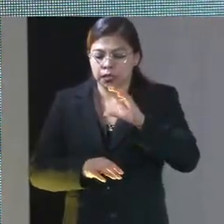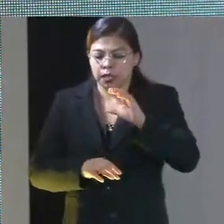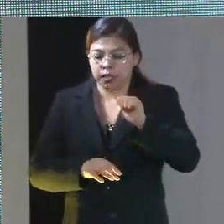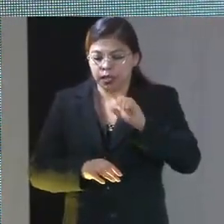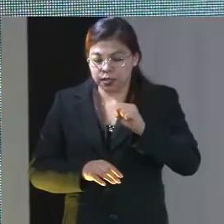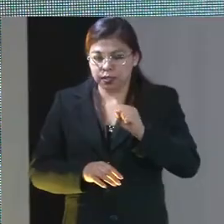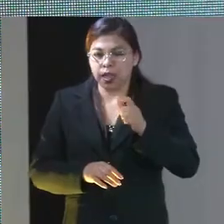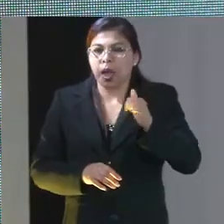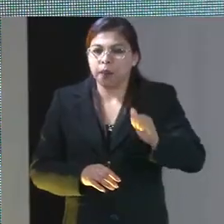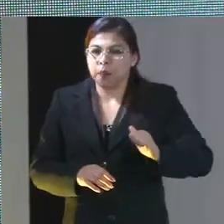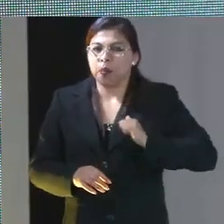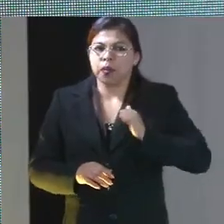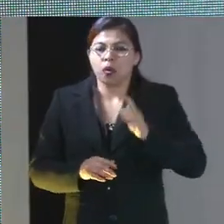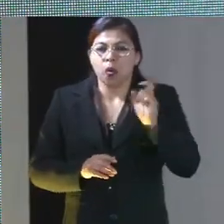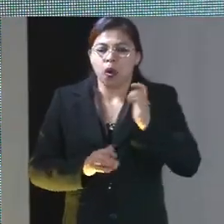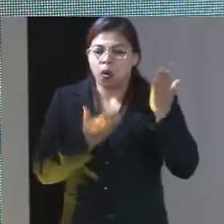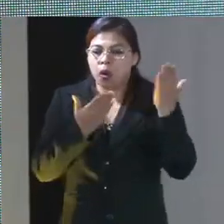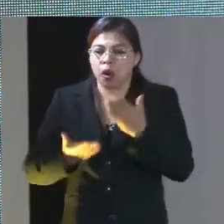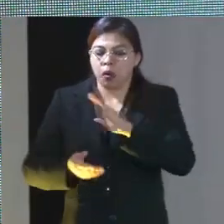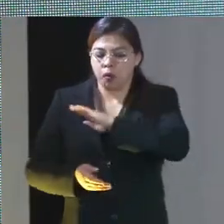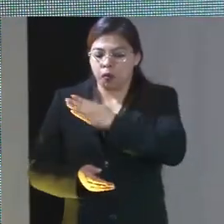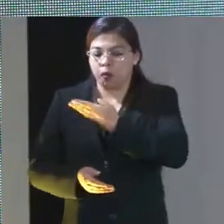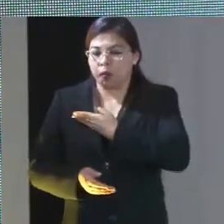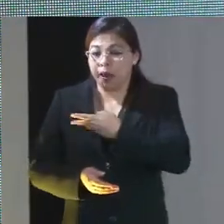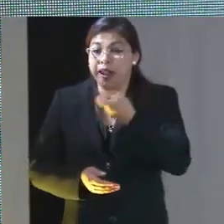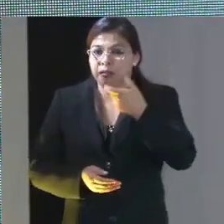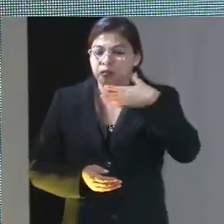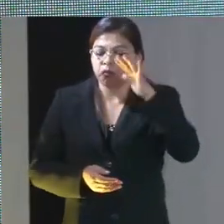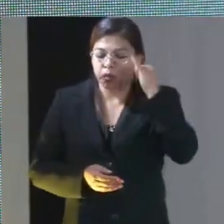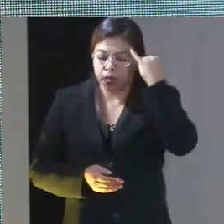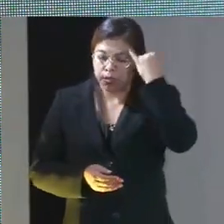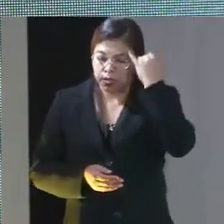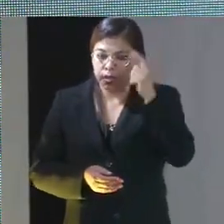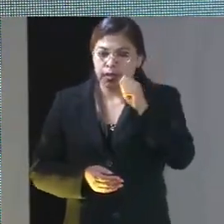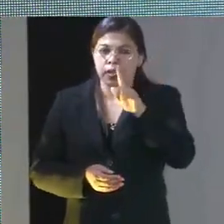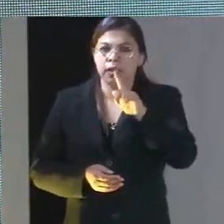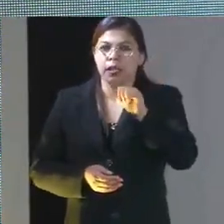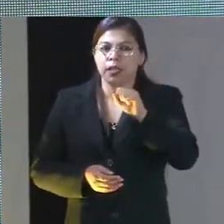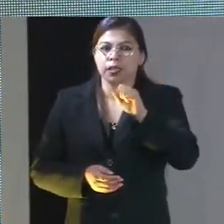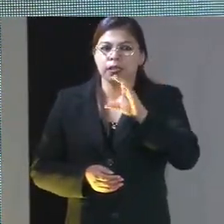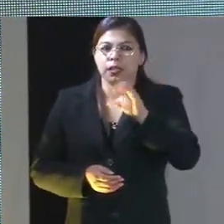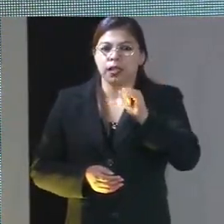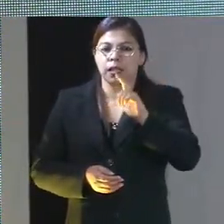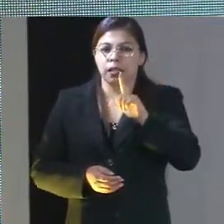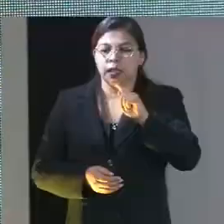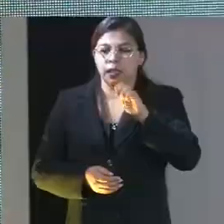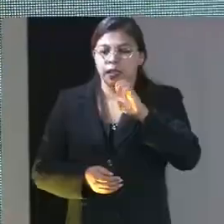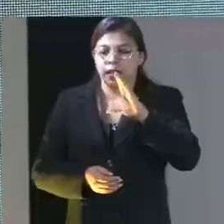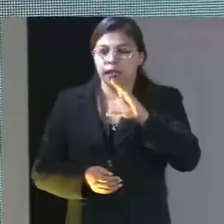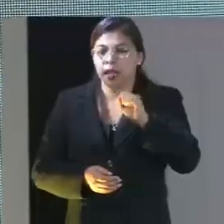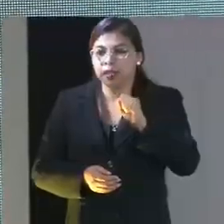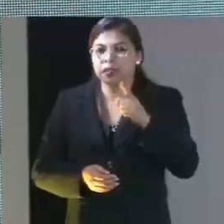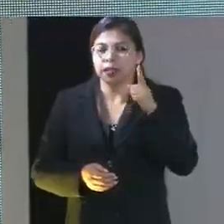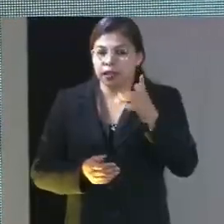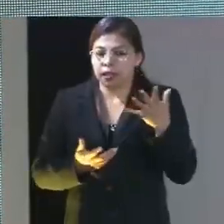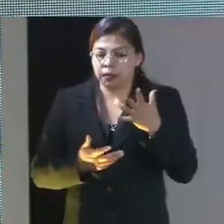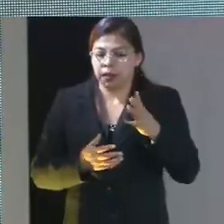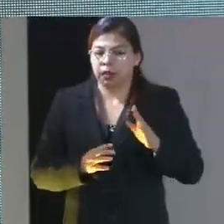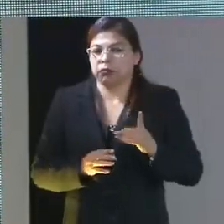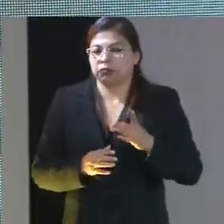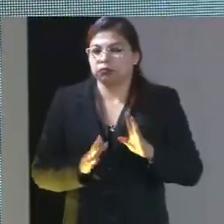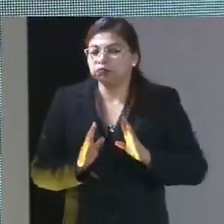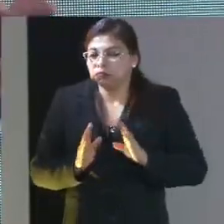la llegada de los españoles. Fueron indígenas, como los tlaxcaltecas, quienes se levantaron.